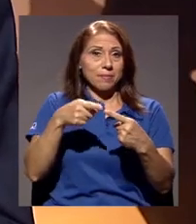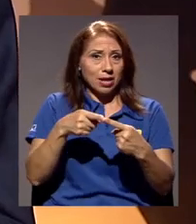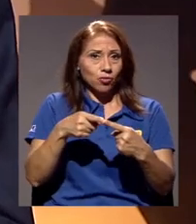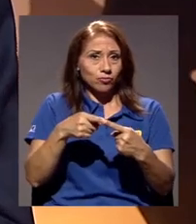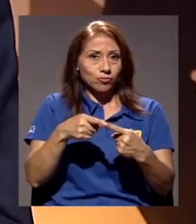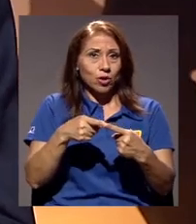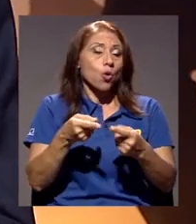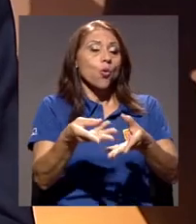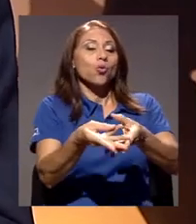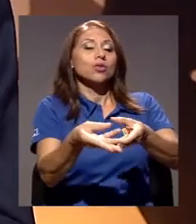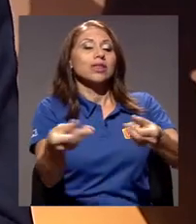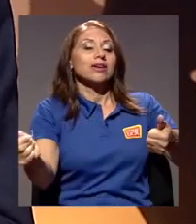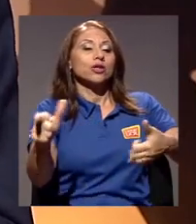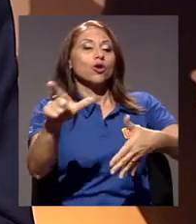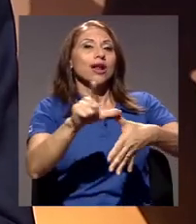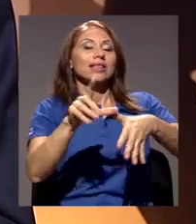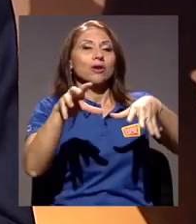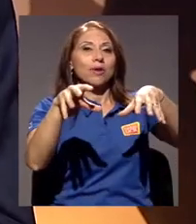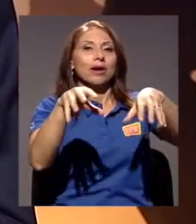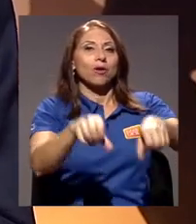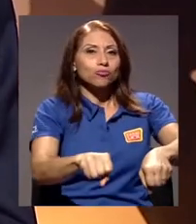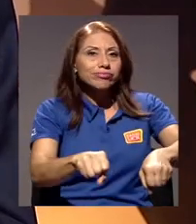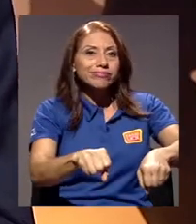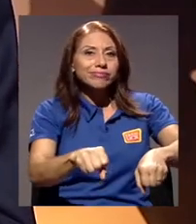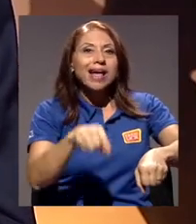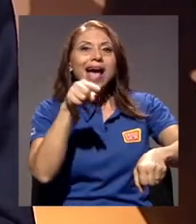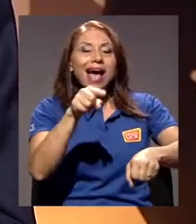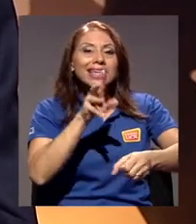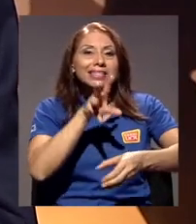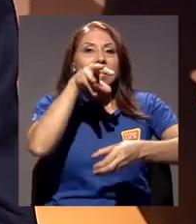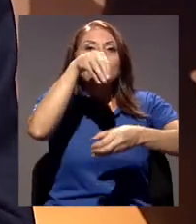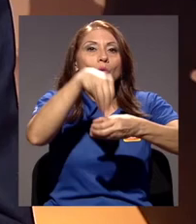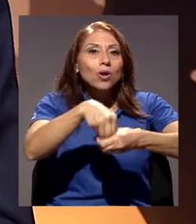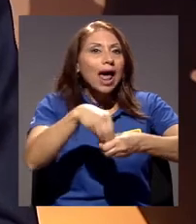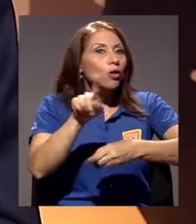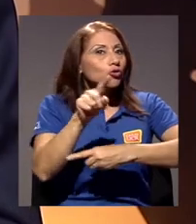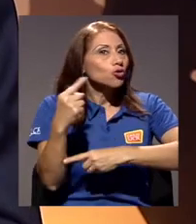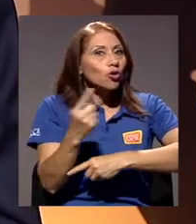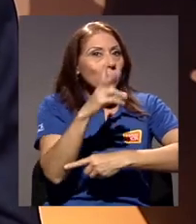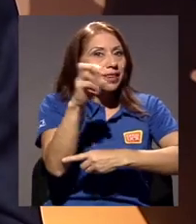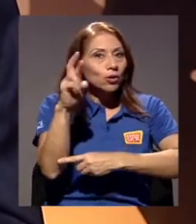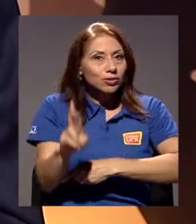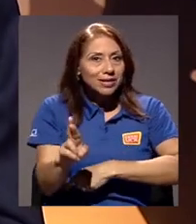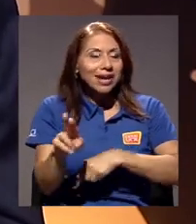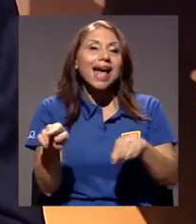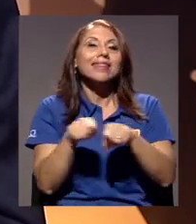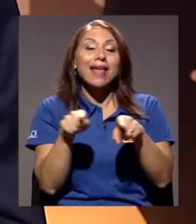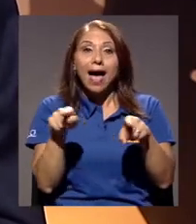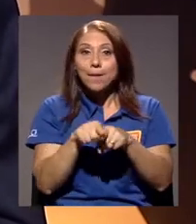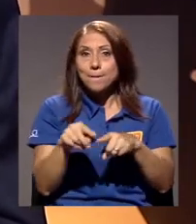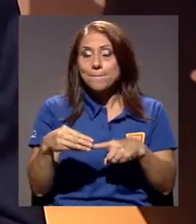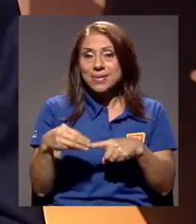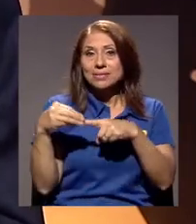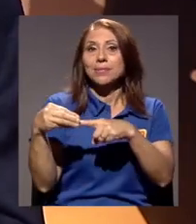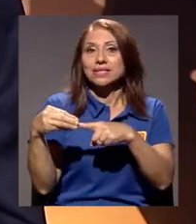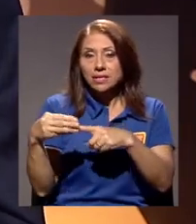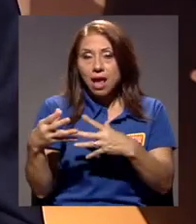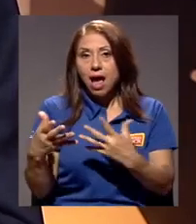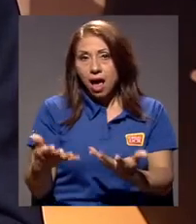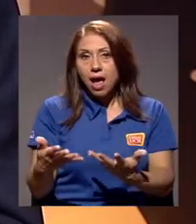conquista de un territorio latinoamericano en el cual están involucrados no solo costa rica sino sobre